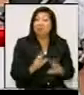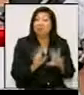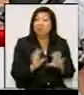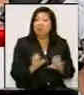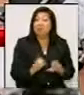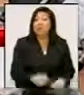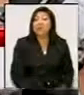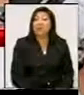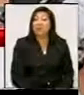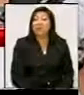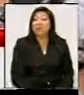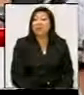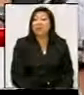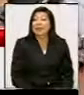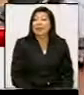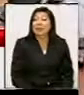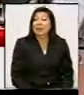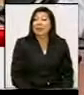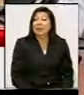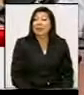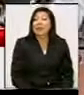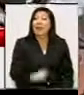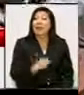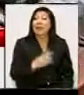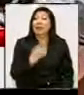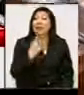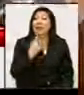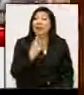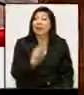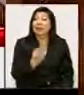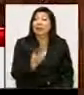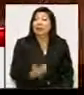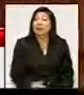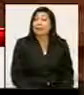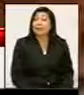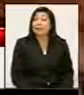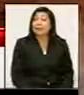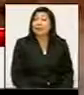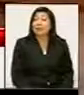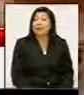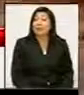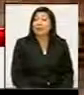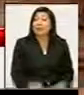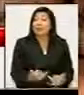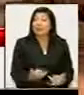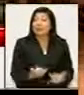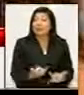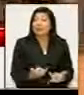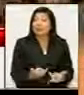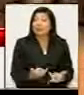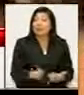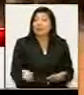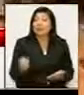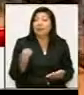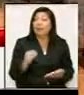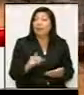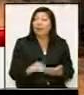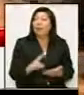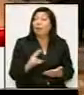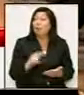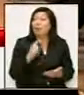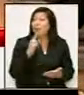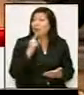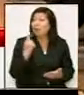vuestras intervenciones, yo quisiera simplemente referirles que el servicio, la concesión, no